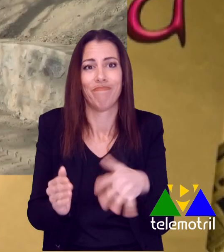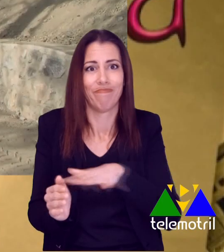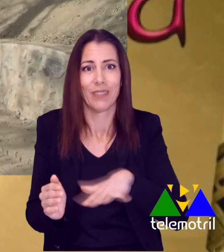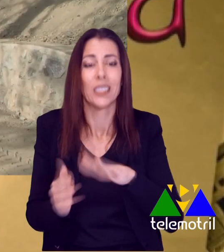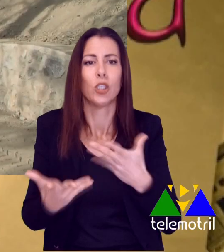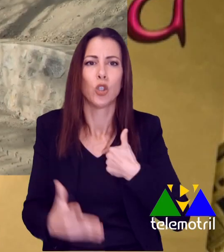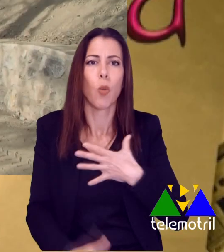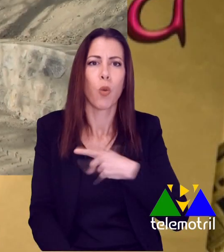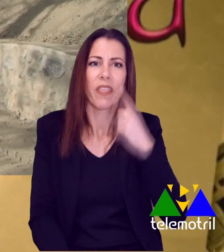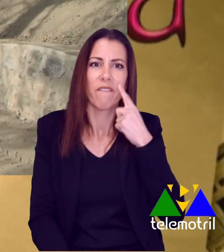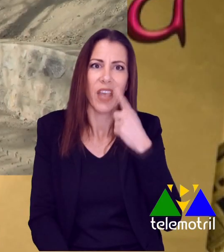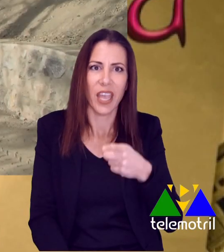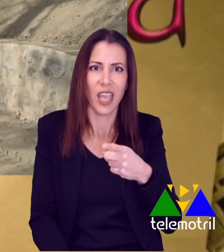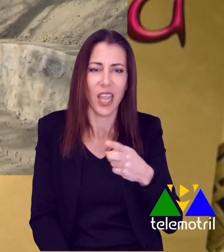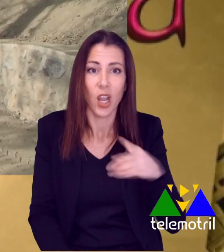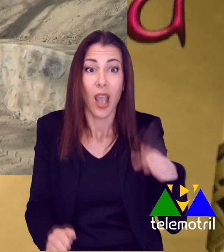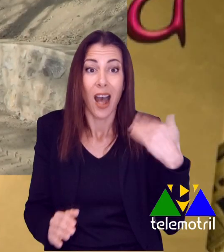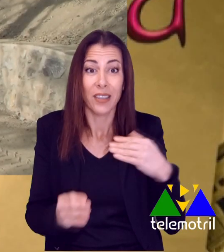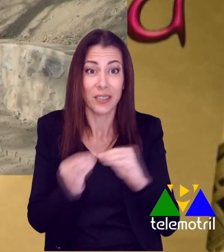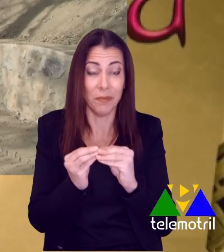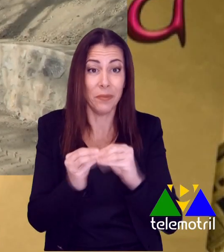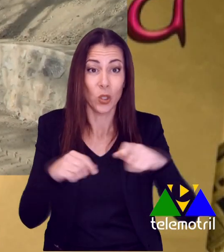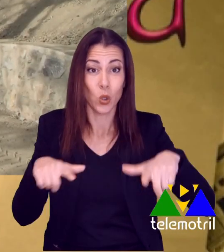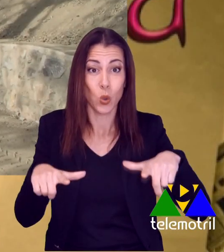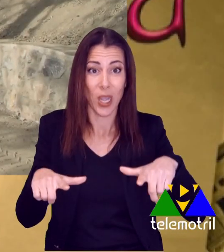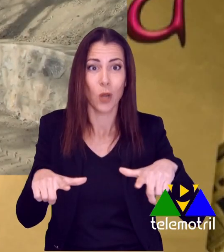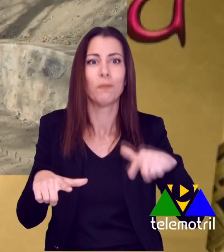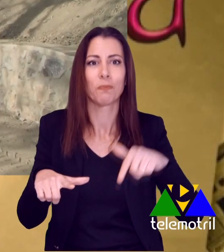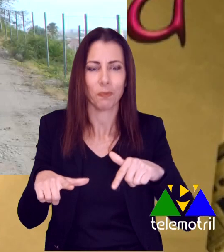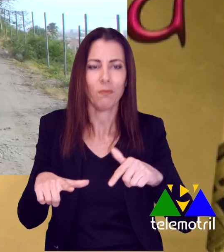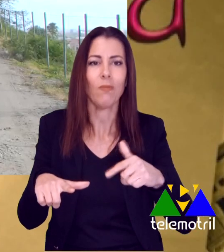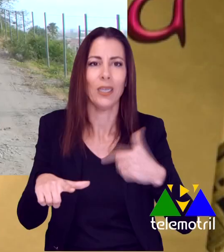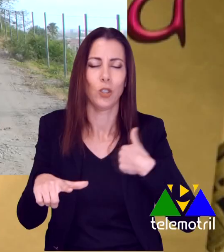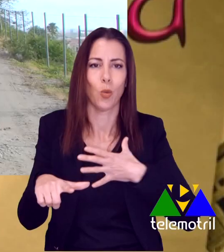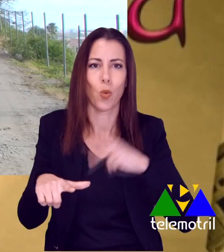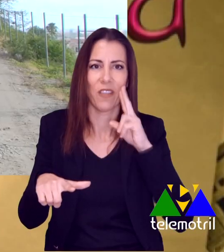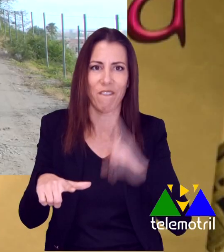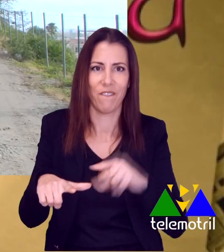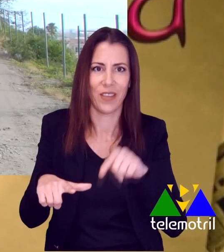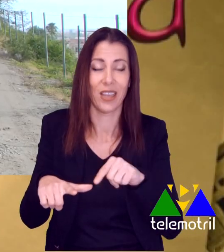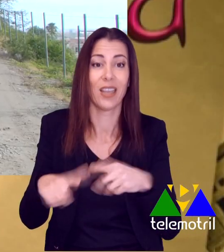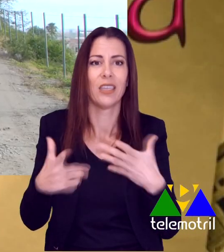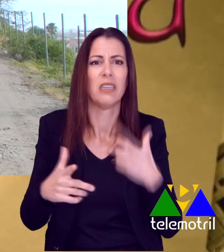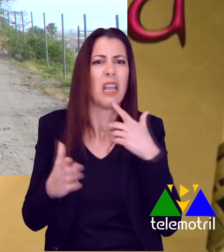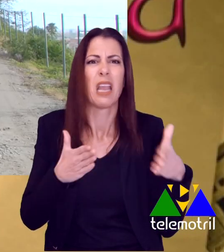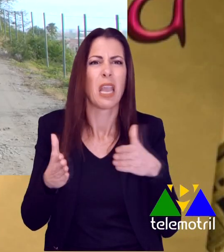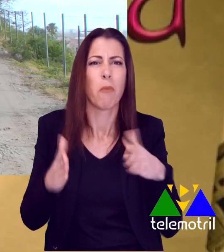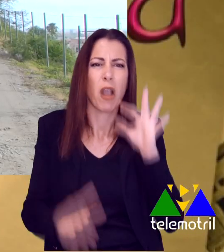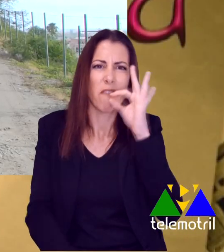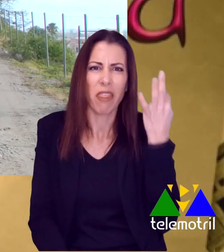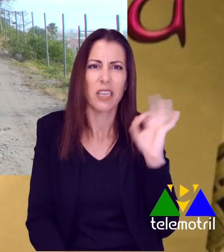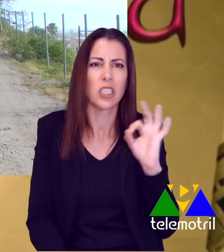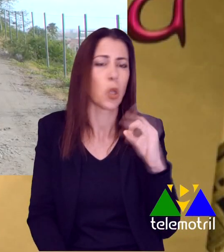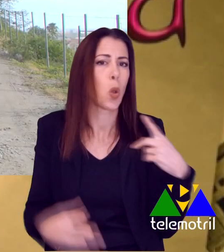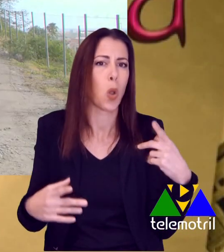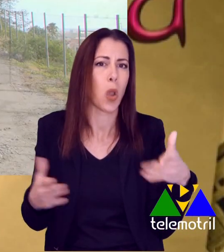y vamos, yo pude ver la tumba cuando se arregló el suelo, ya estaba saqueada no sé si en época de los franceses o en época de la Guerra Civil,